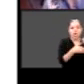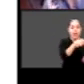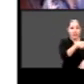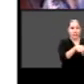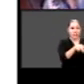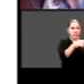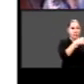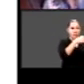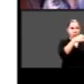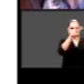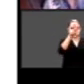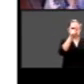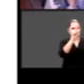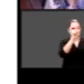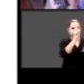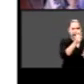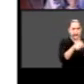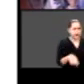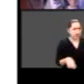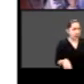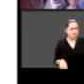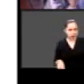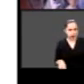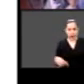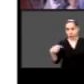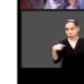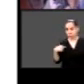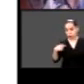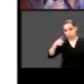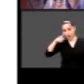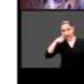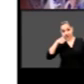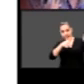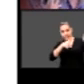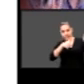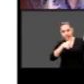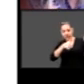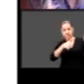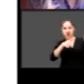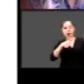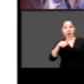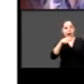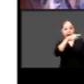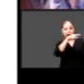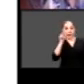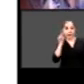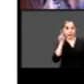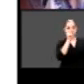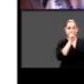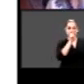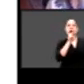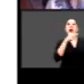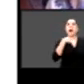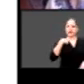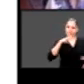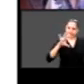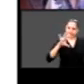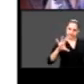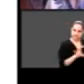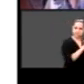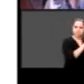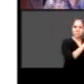esto hacerle caso a lo que nos pide ayudarlo a nombrar al mundo a nombrar las cosas